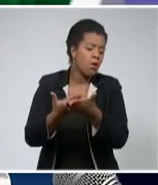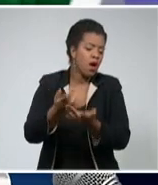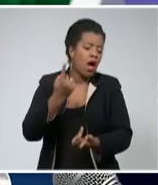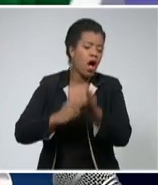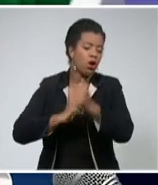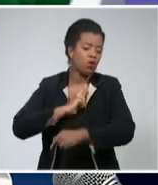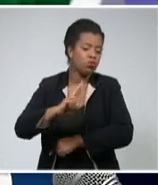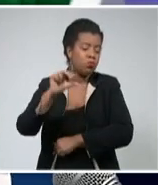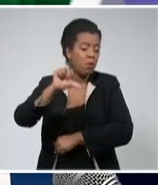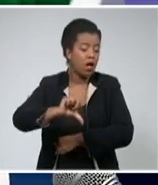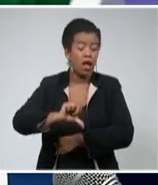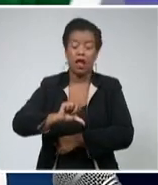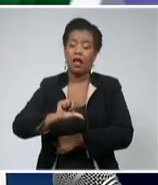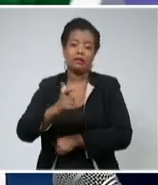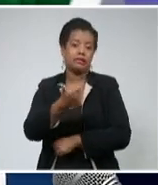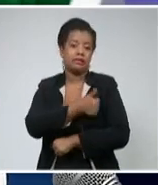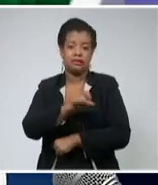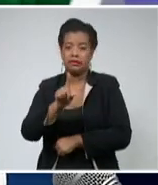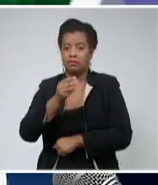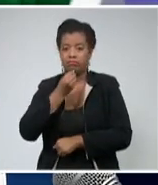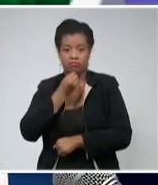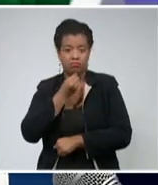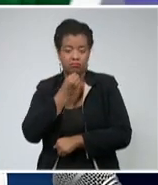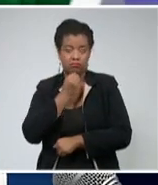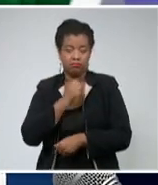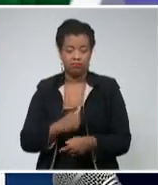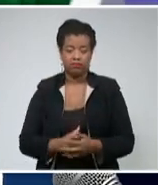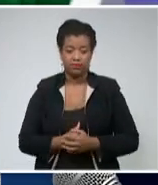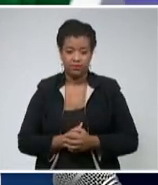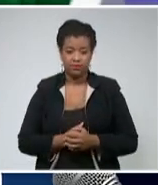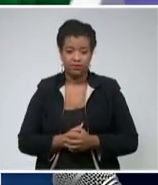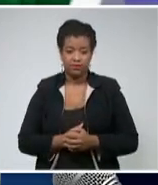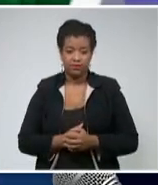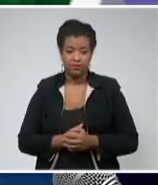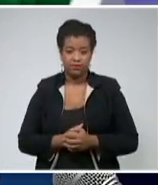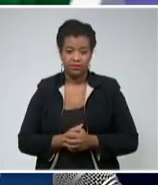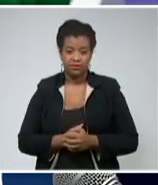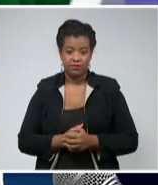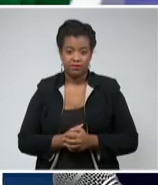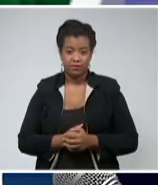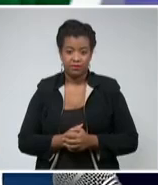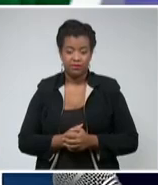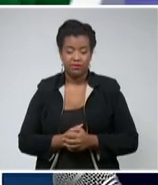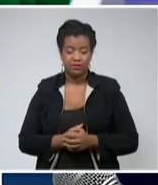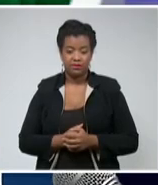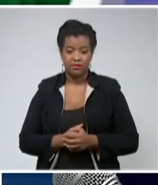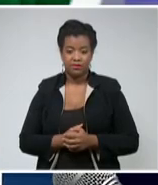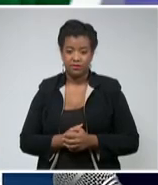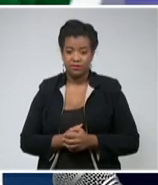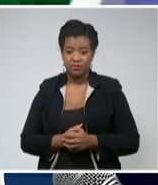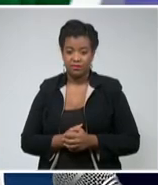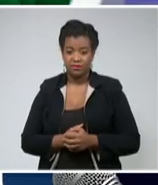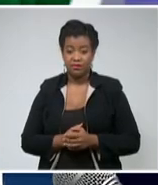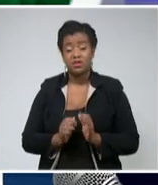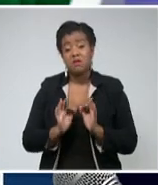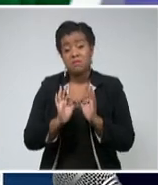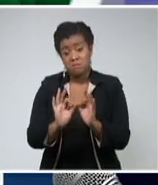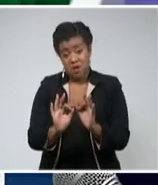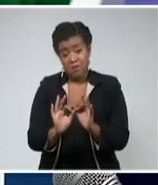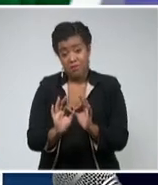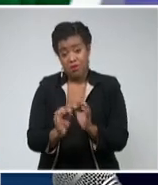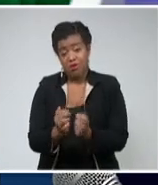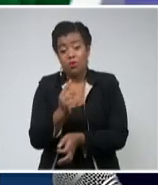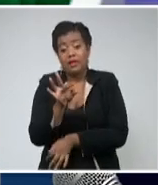provoca alguna reacción al mismo. Esa es la razón por la cual esta es una de los